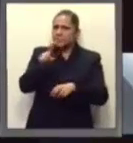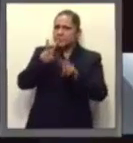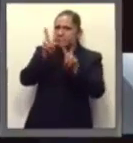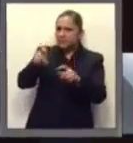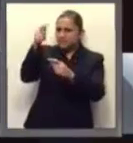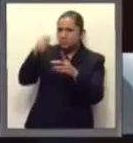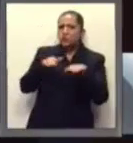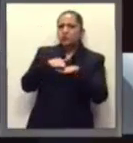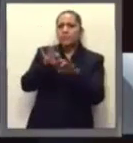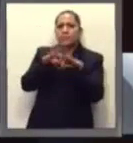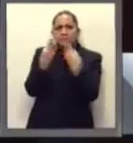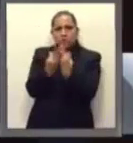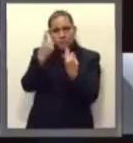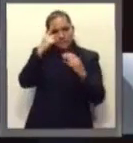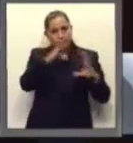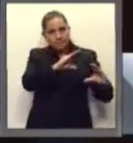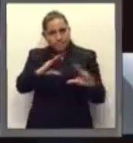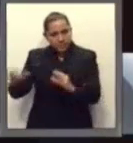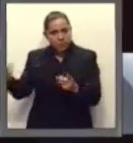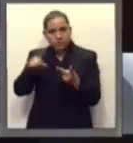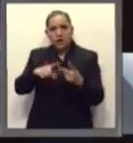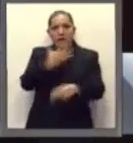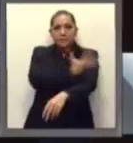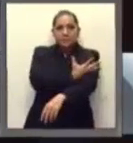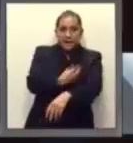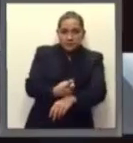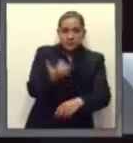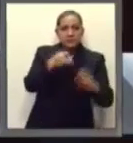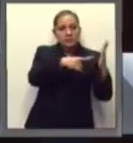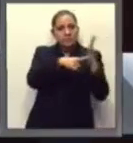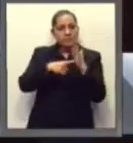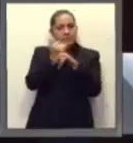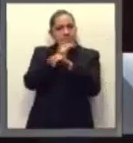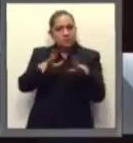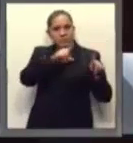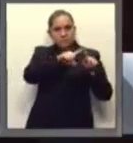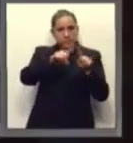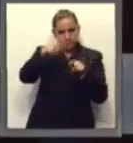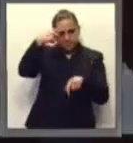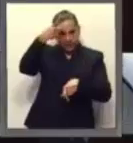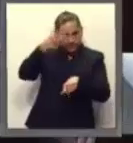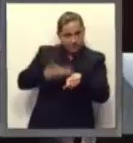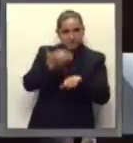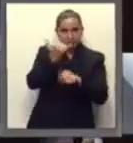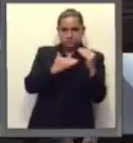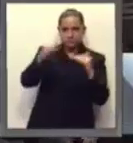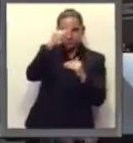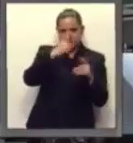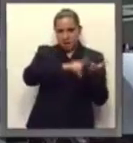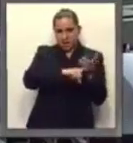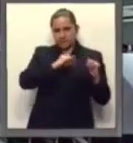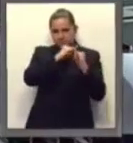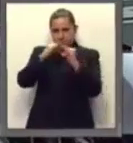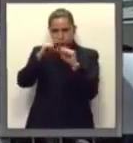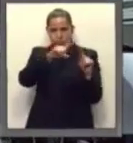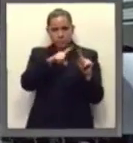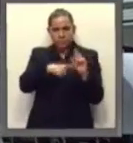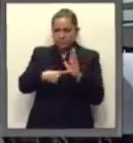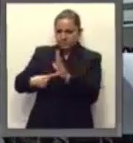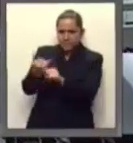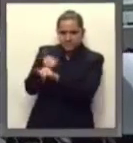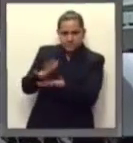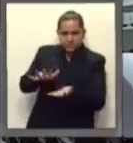pedagógico vigente, la transparencia y rendición de cuentas por parte de directivos y autoridades institucionales, la creación y